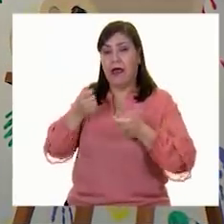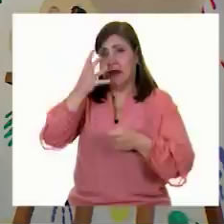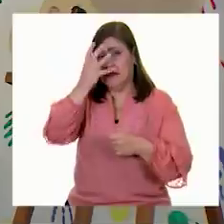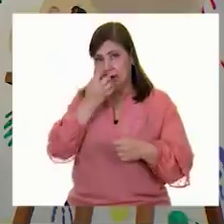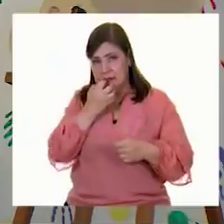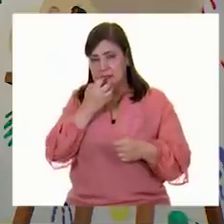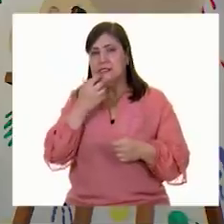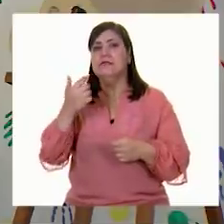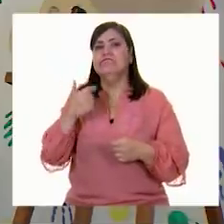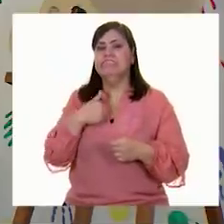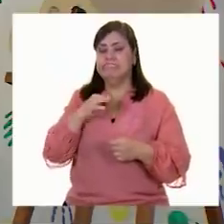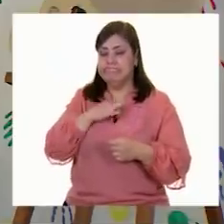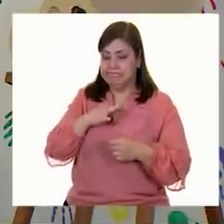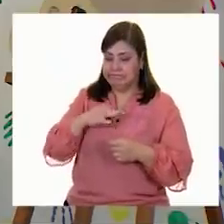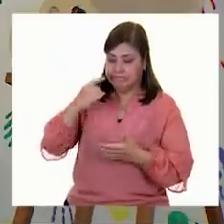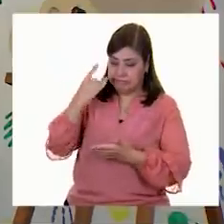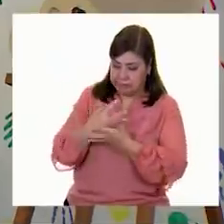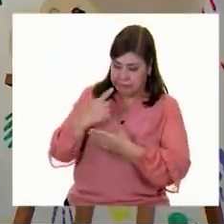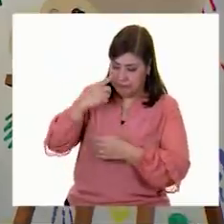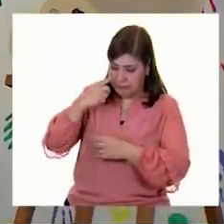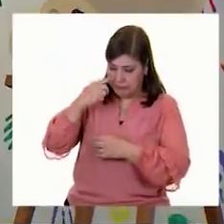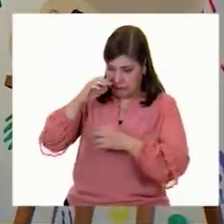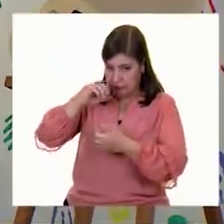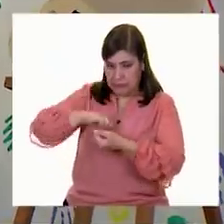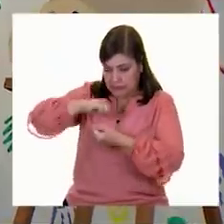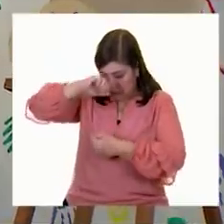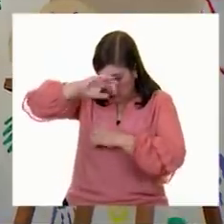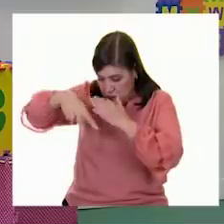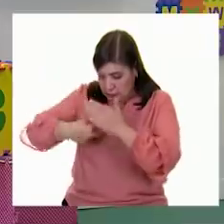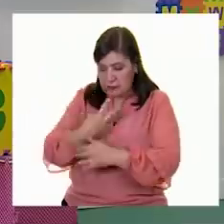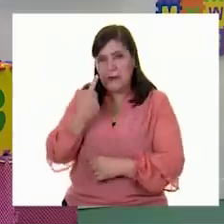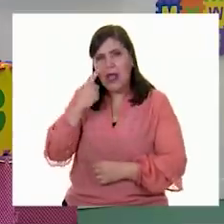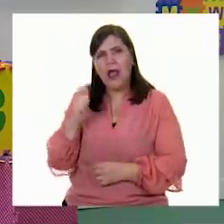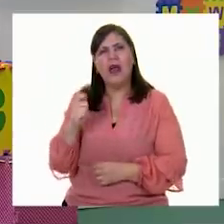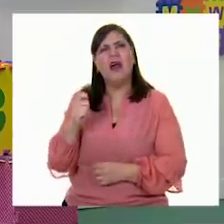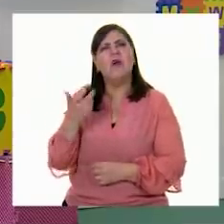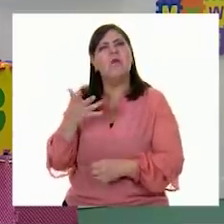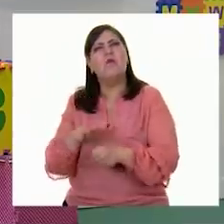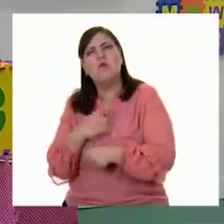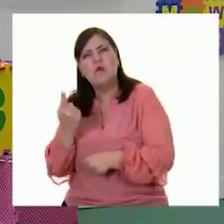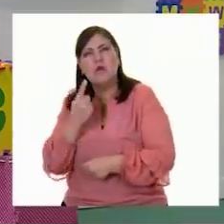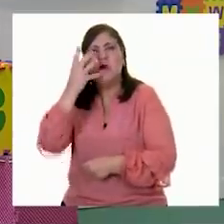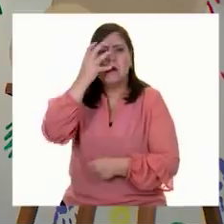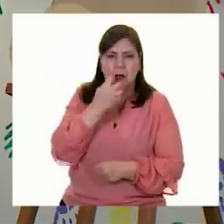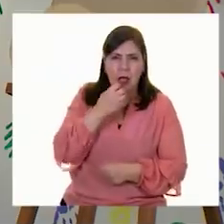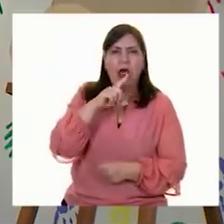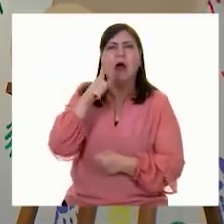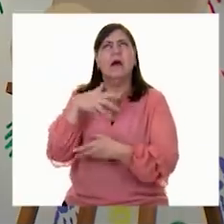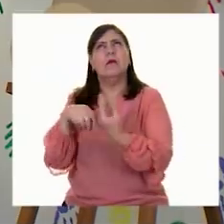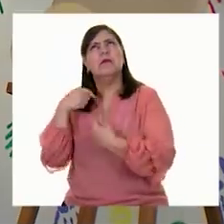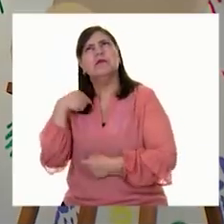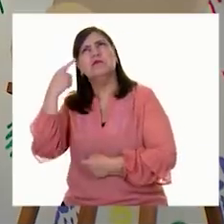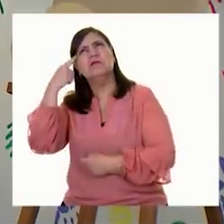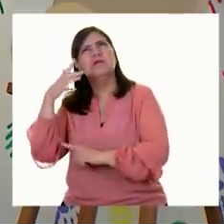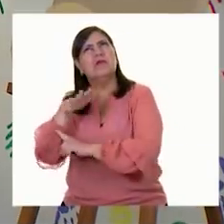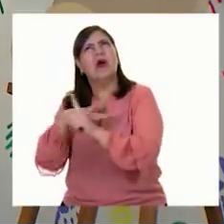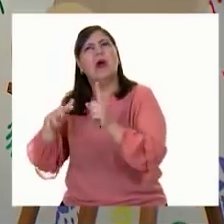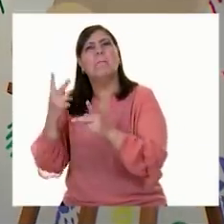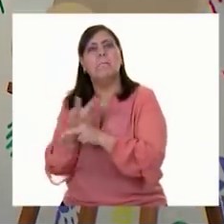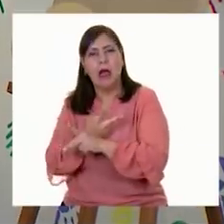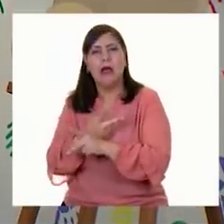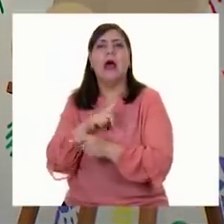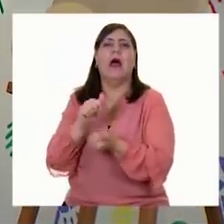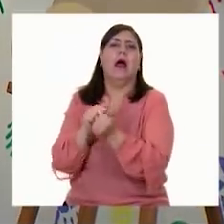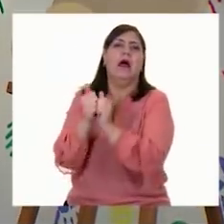Primero, identifica aquello que la está provocando y luego reflexiona sobre su difícil situación de vida. Así es como regula